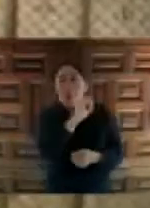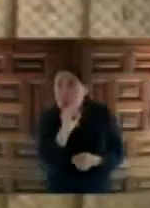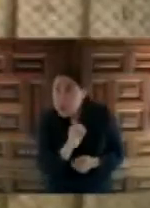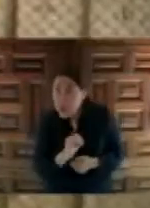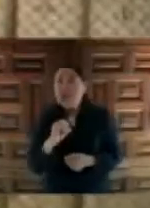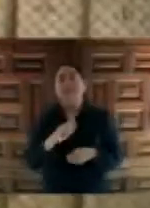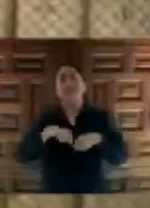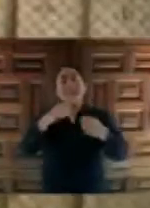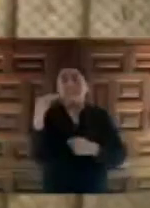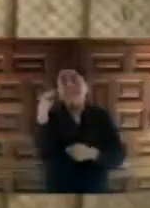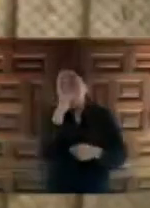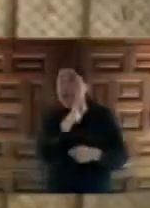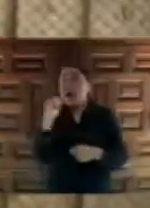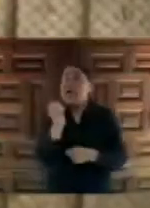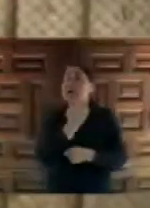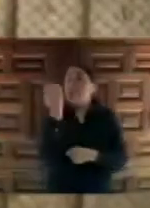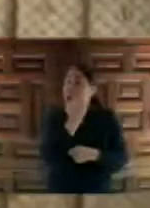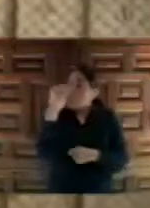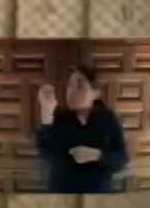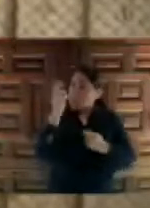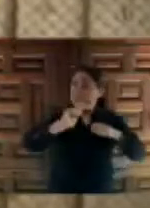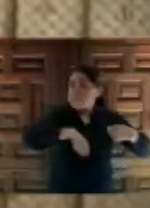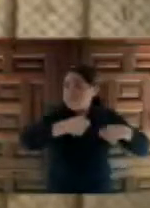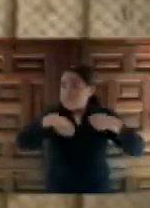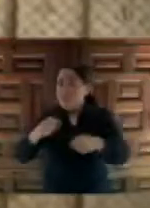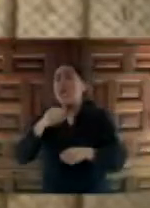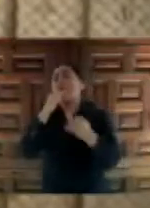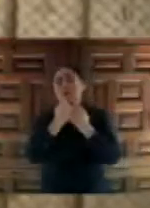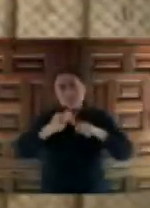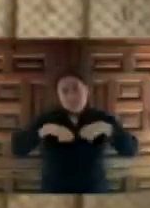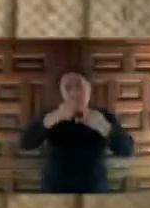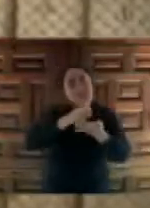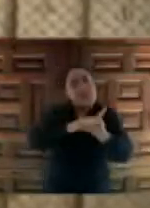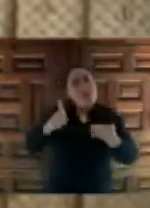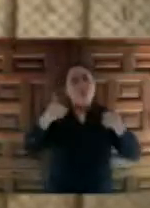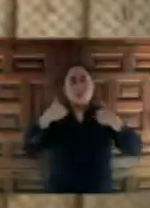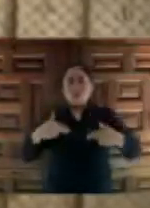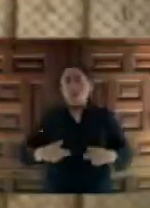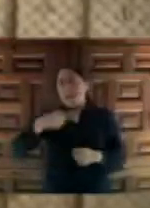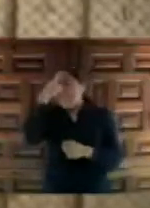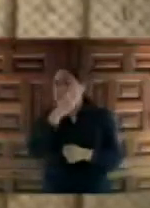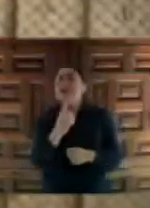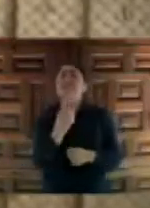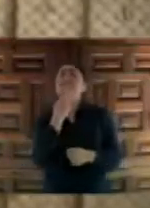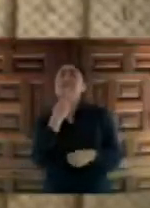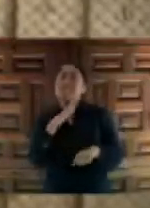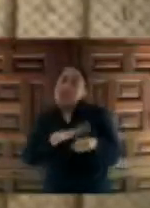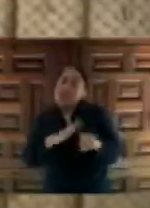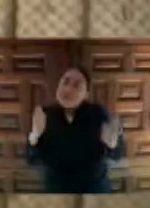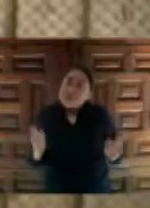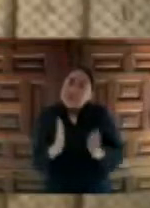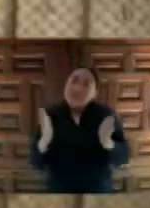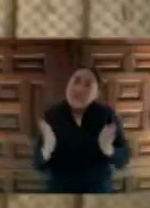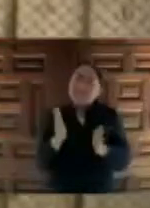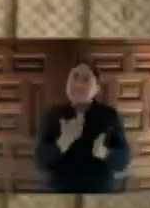y gratuidad de la educación superior, así como su condición de derecho humano, con la finalidad de impulsar el desarrollo